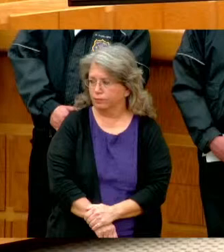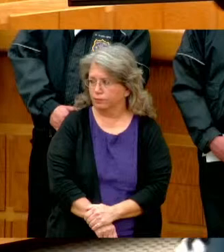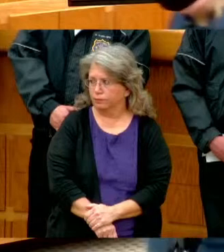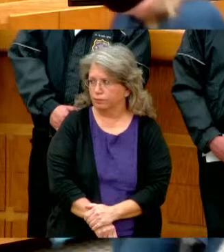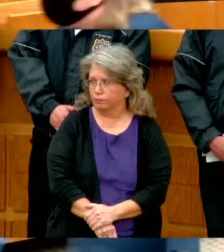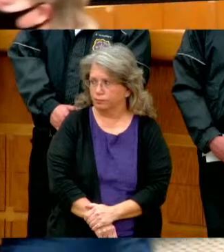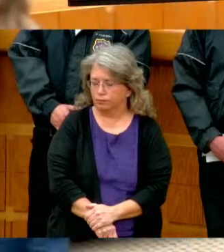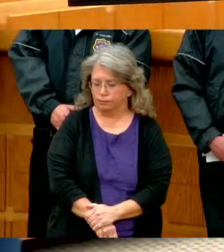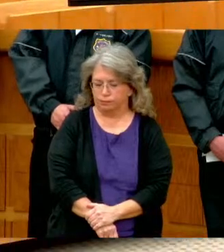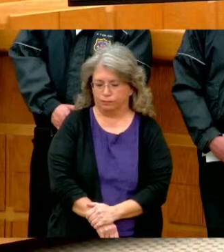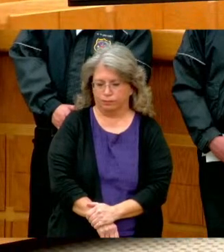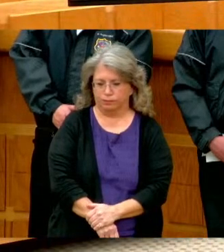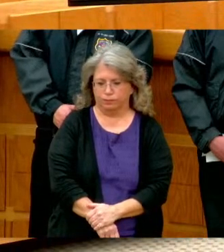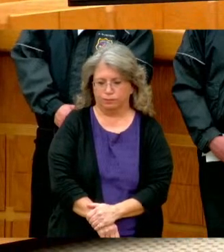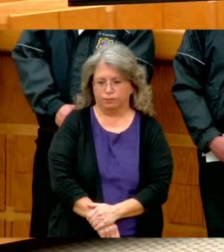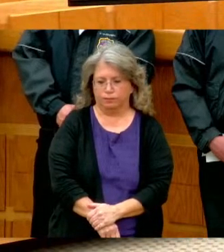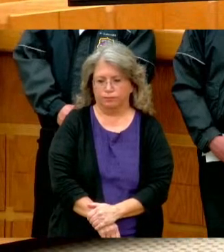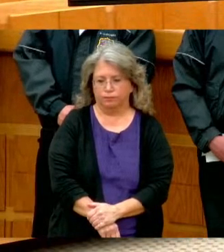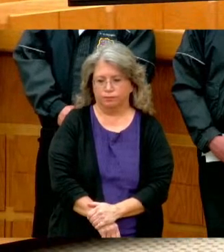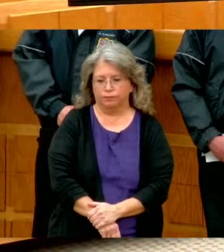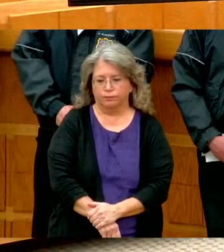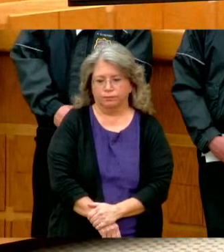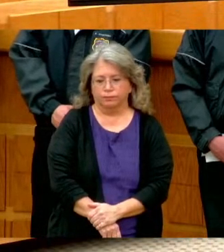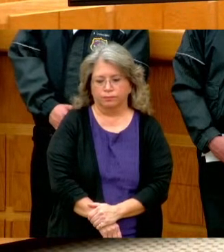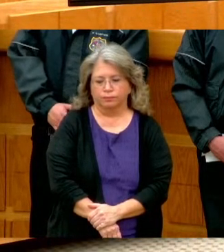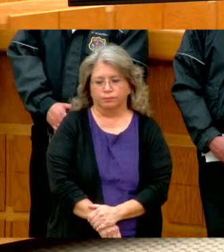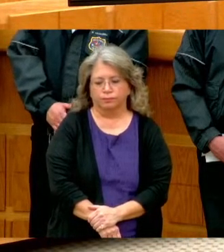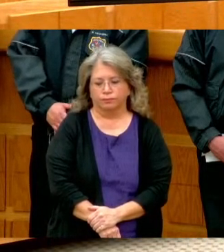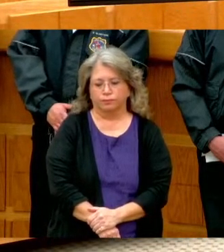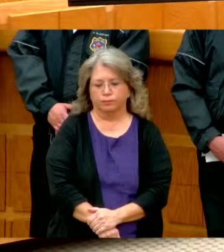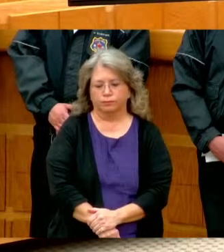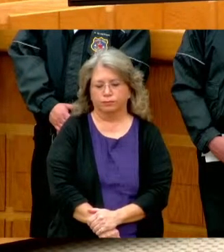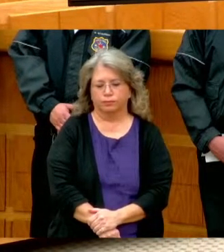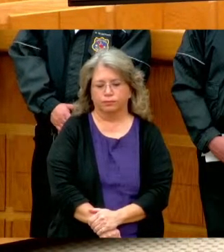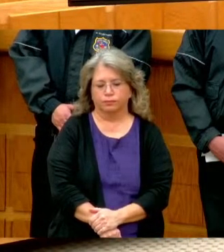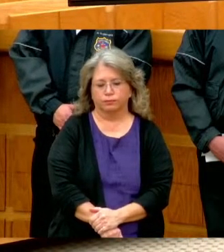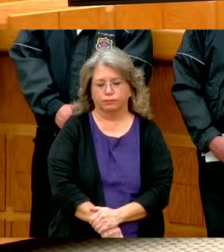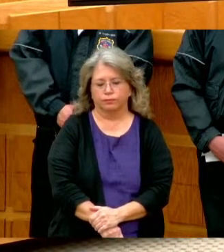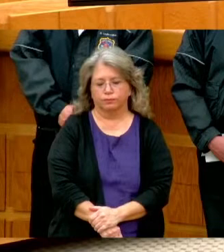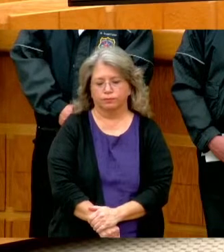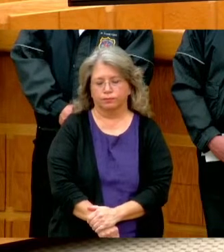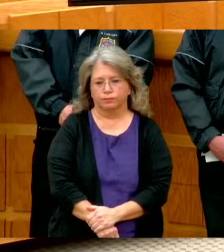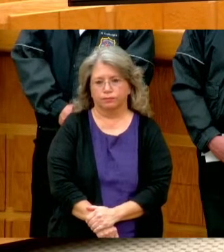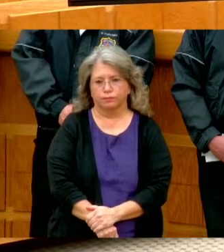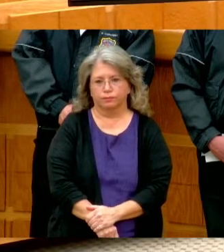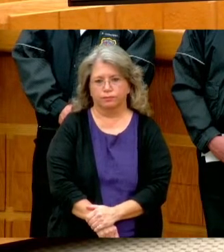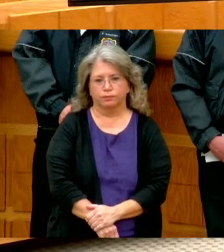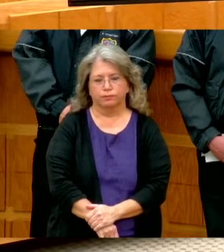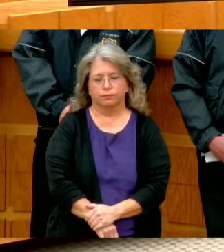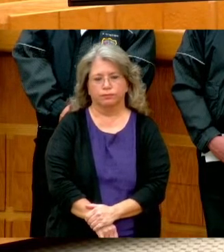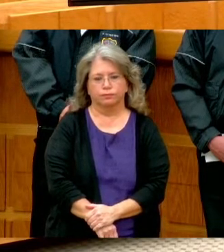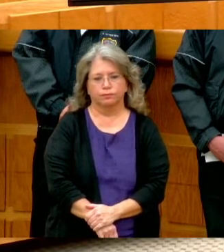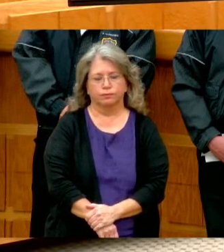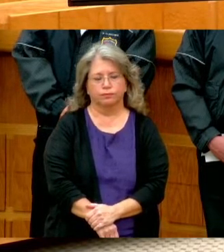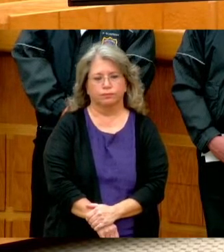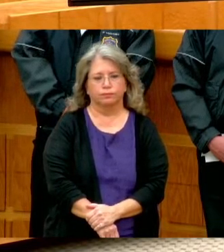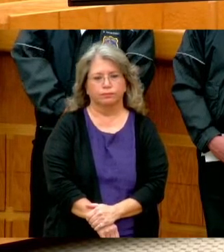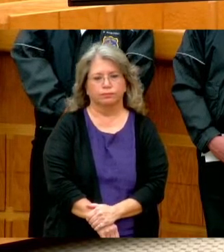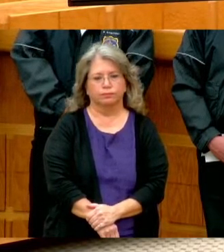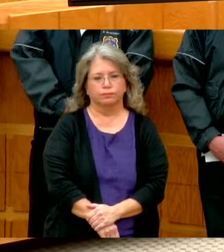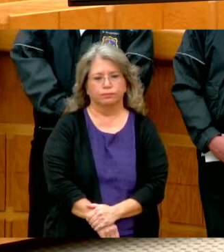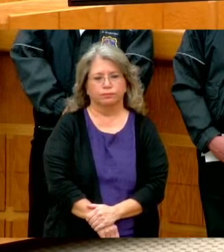nos han ayudado con la logística. Quiero agradecer también al alcalde y a toda la gente que se ha ayudado a este esfuerzo para atender a